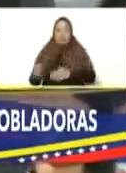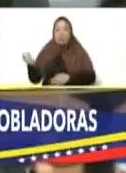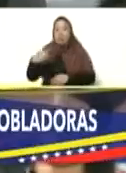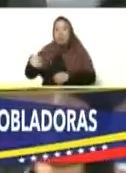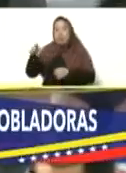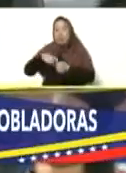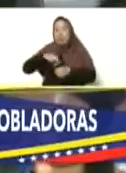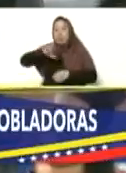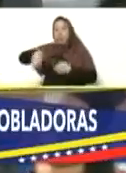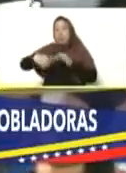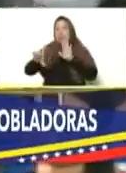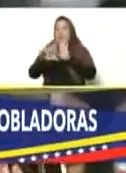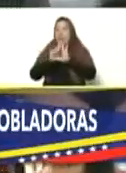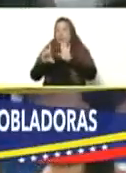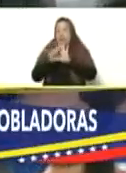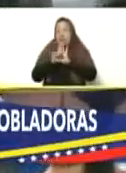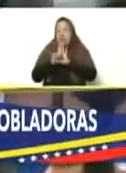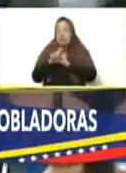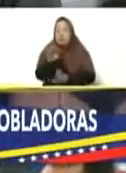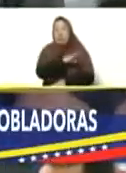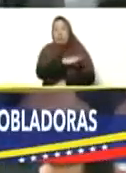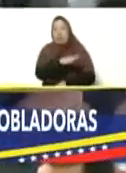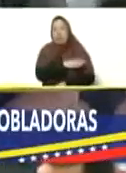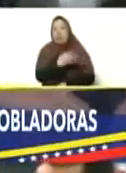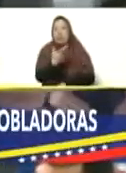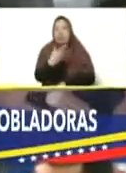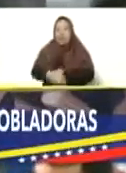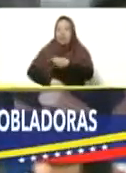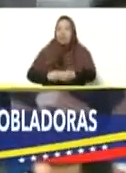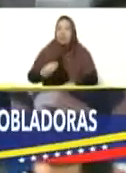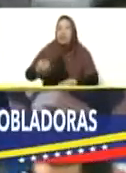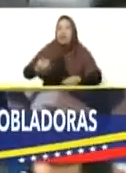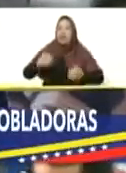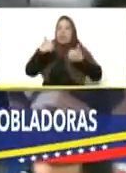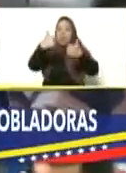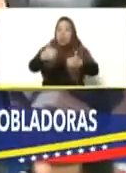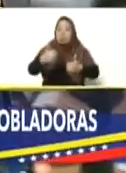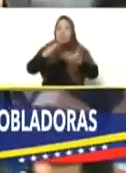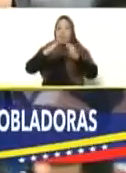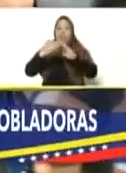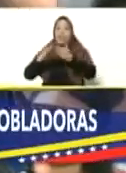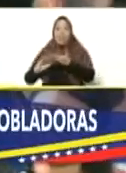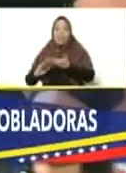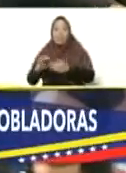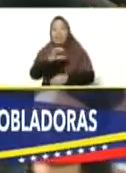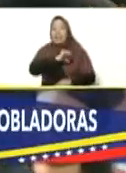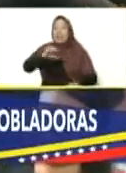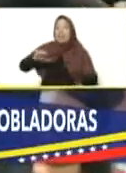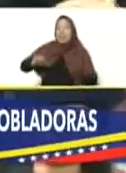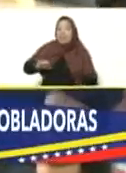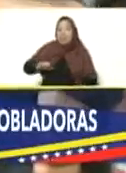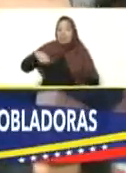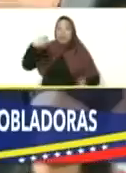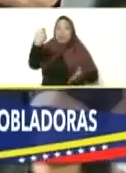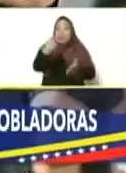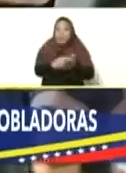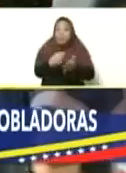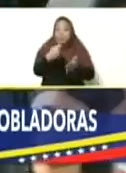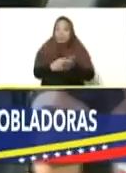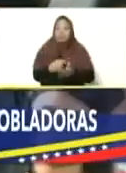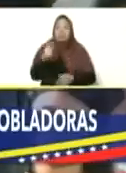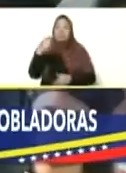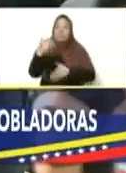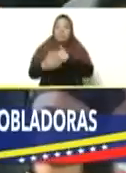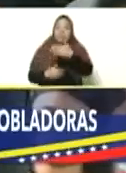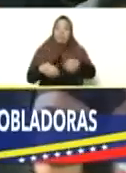nuestro de la ley pues la propiedad colectiva el bien común porque la privatización y la financialización es lo que